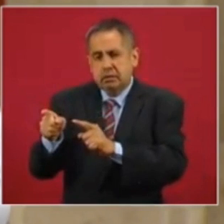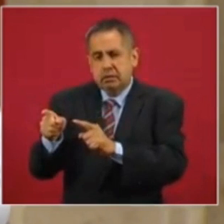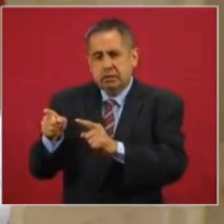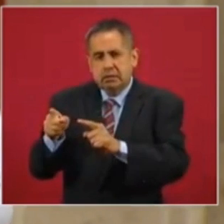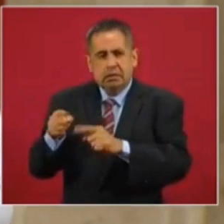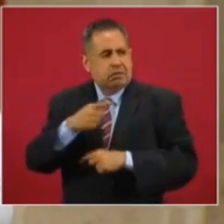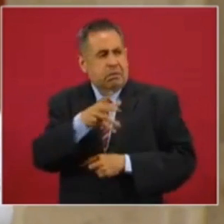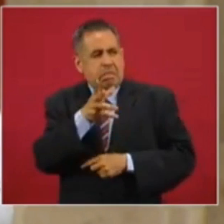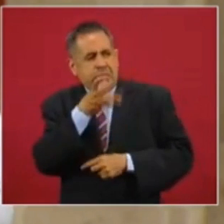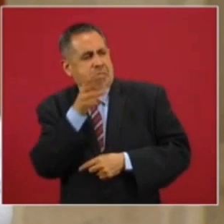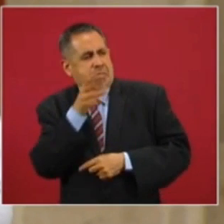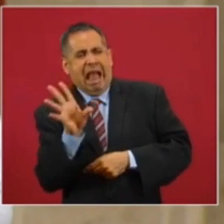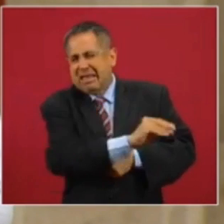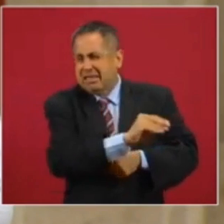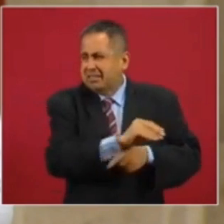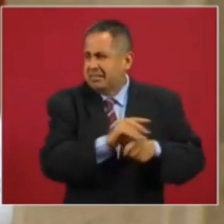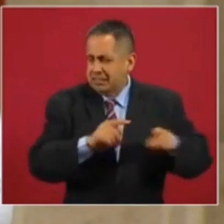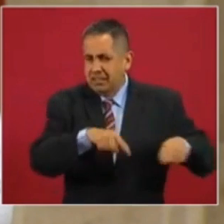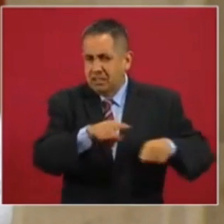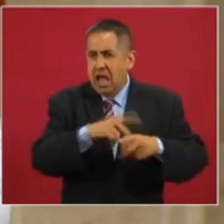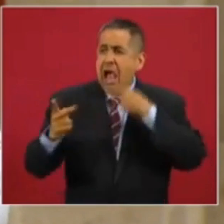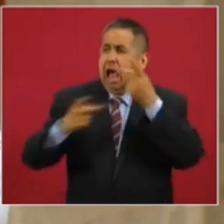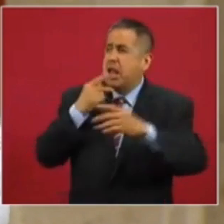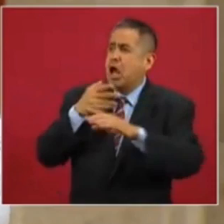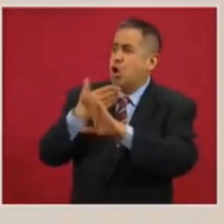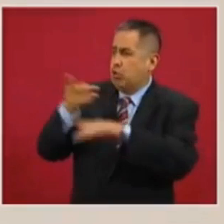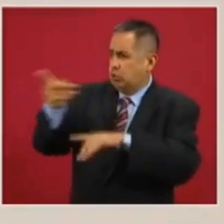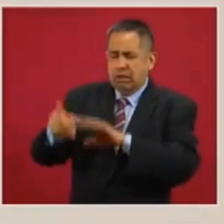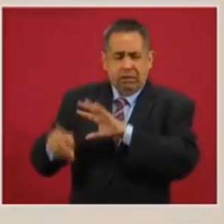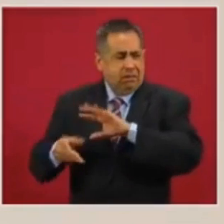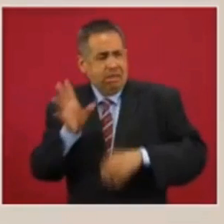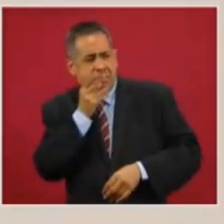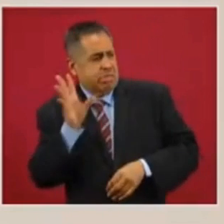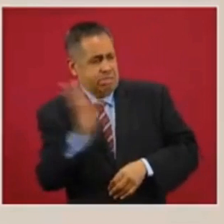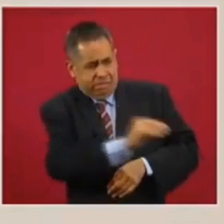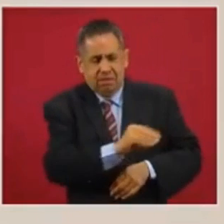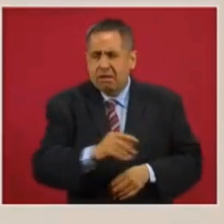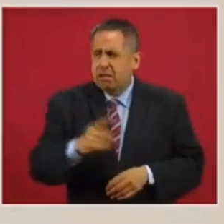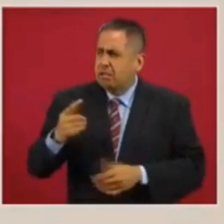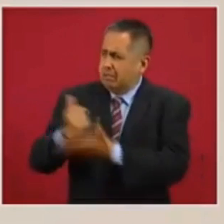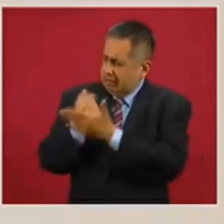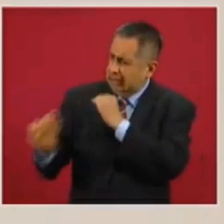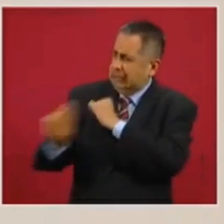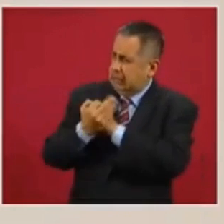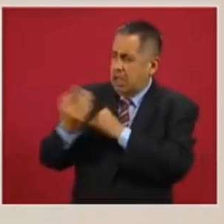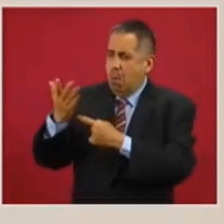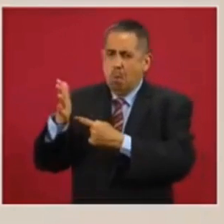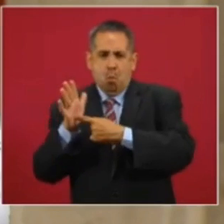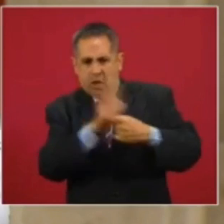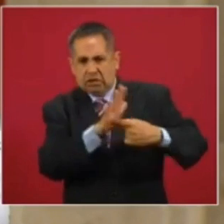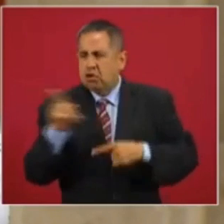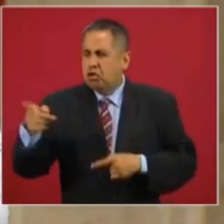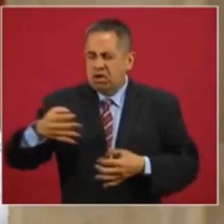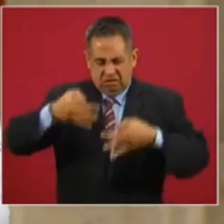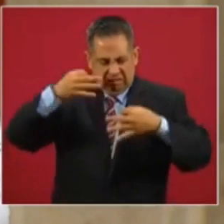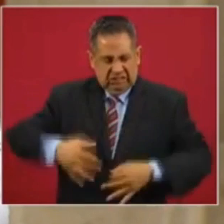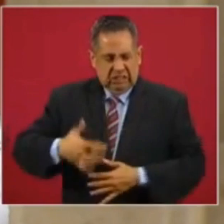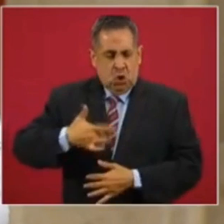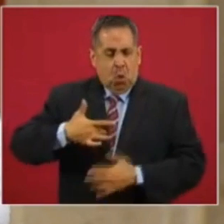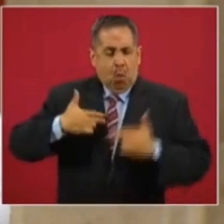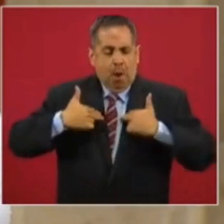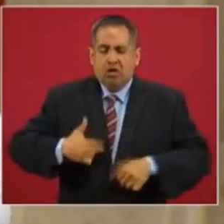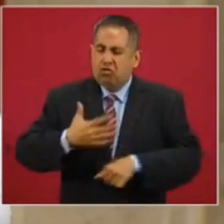pieles la boca de esas personas que hablan más de usted y lo mismo de nosotros demuéstrele que si usted es un ser humano